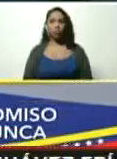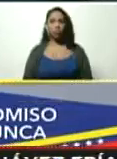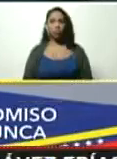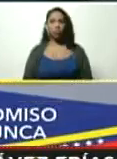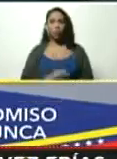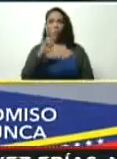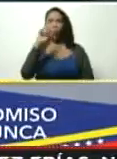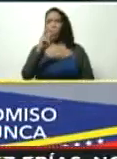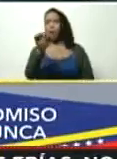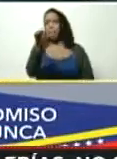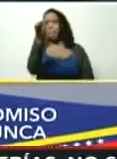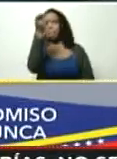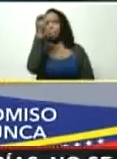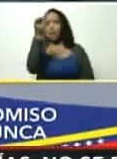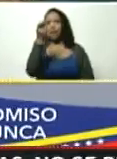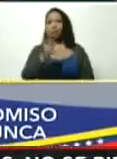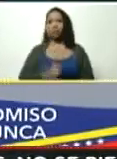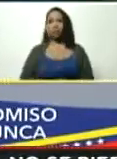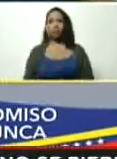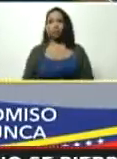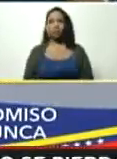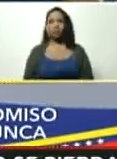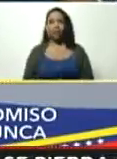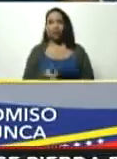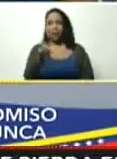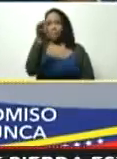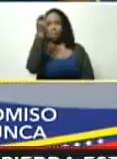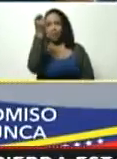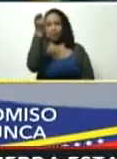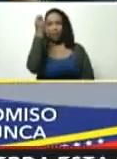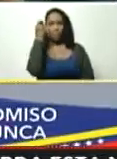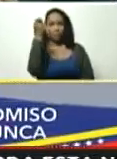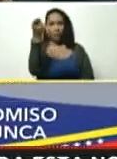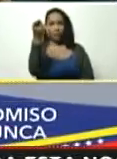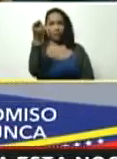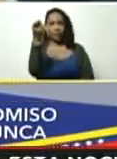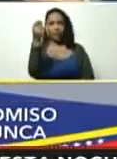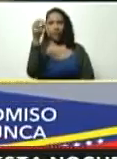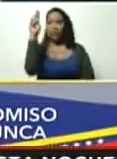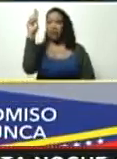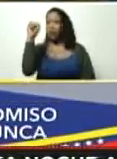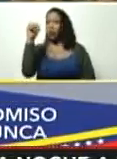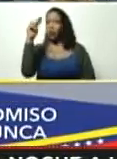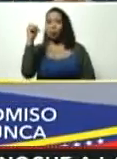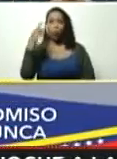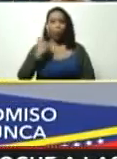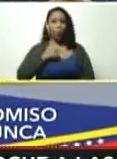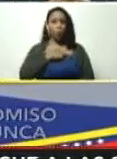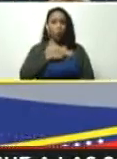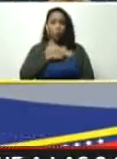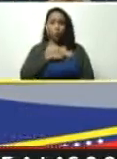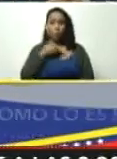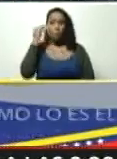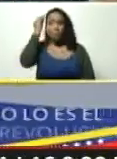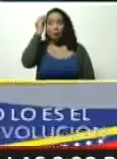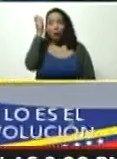Nunca jamás, de los jamases, ninguno de nosotros pensó,